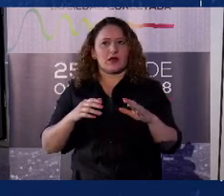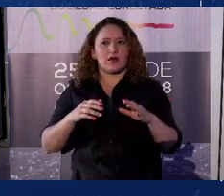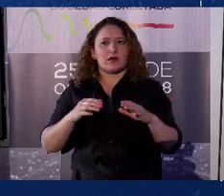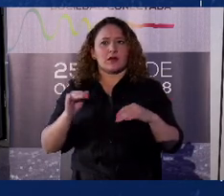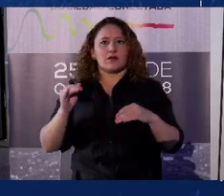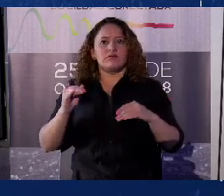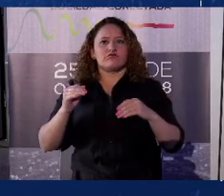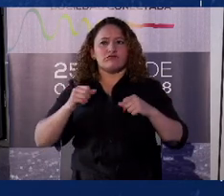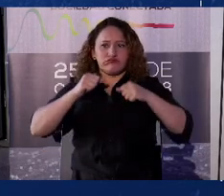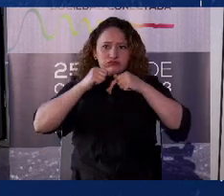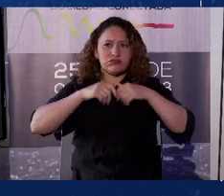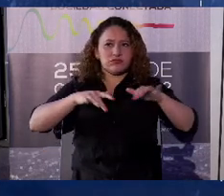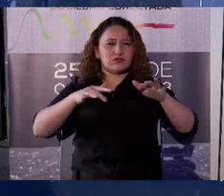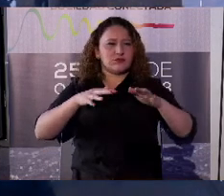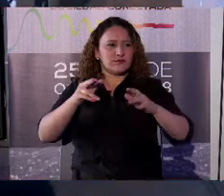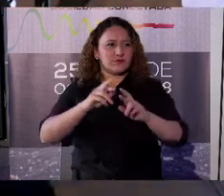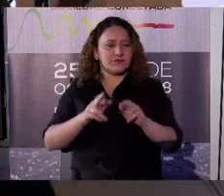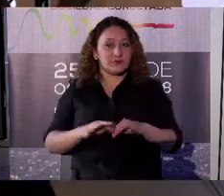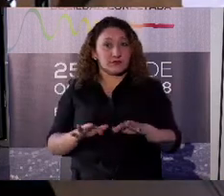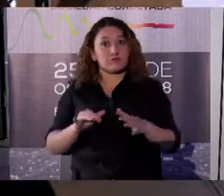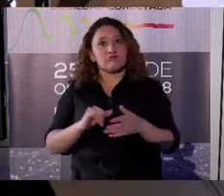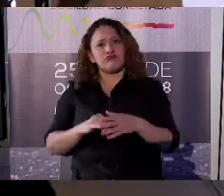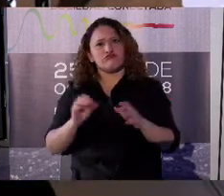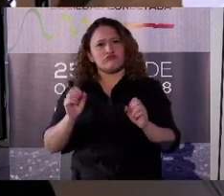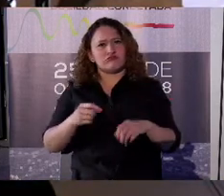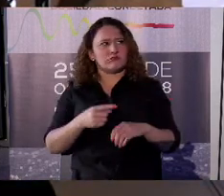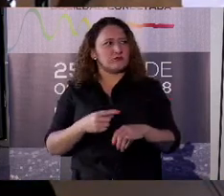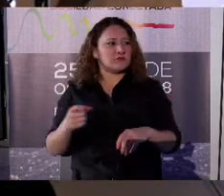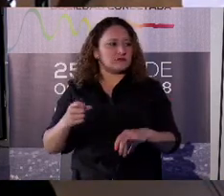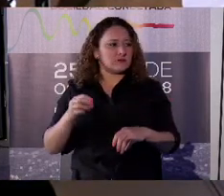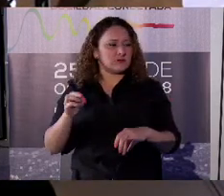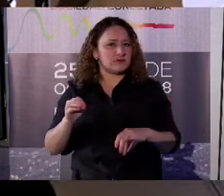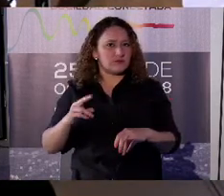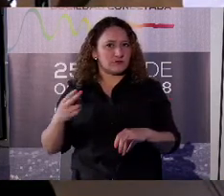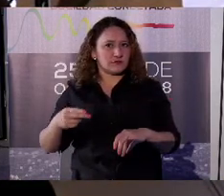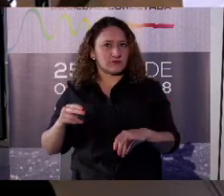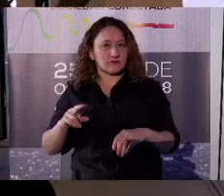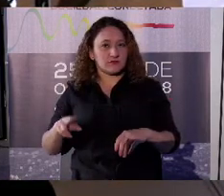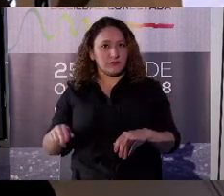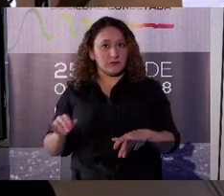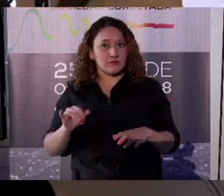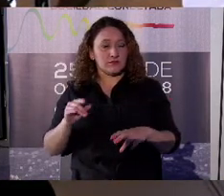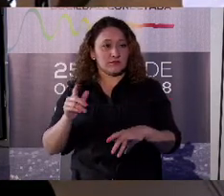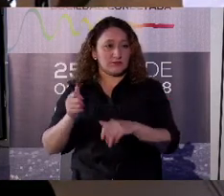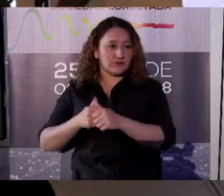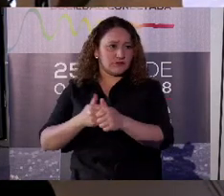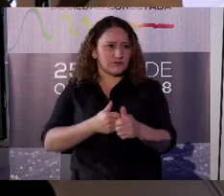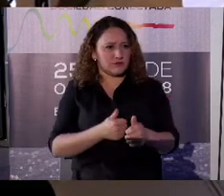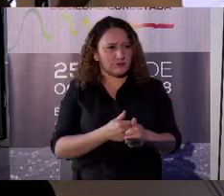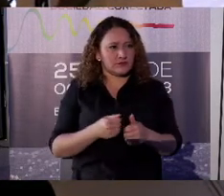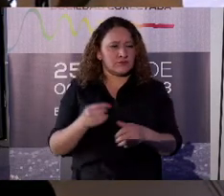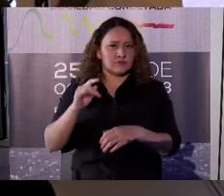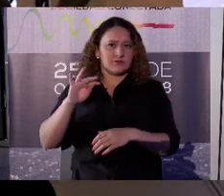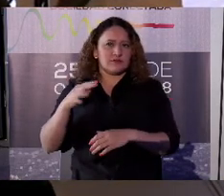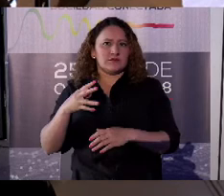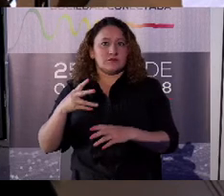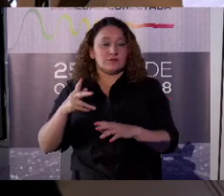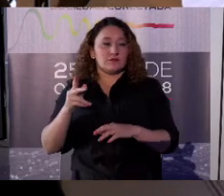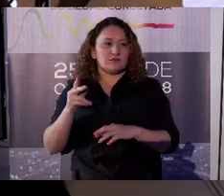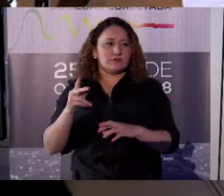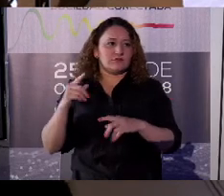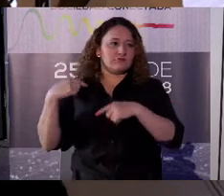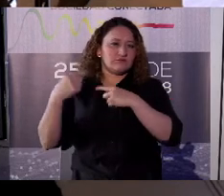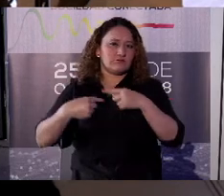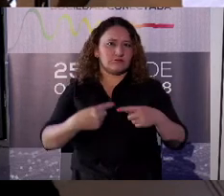entregar 100 MHz por operador fácilmente, lo cual daría buen desempeño de cuarta generación. Algunos países